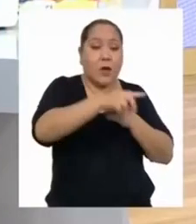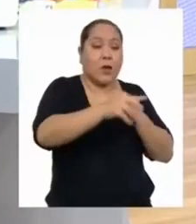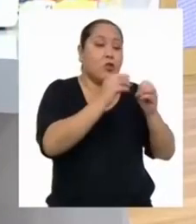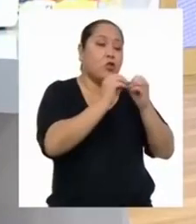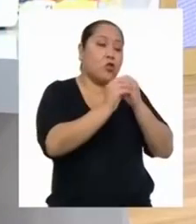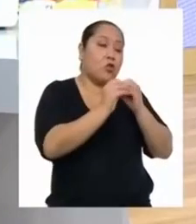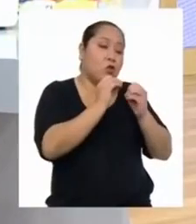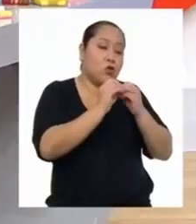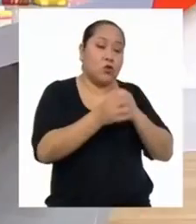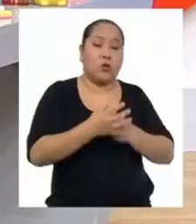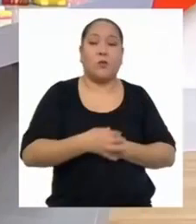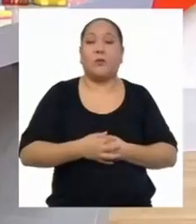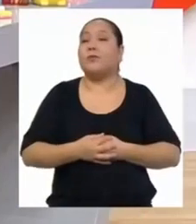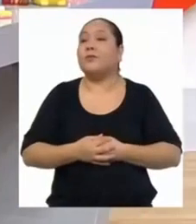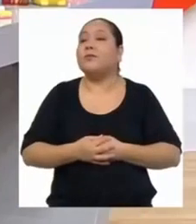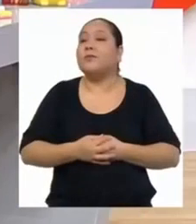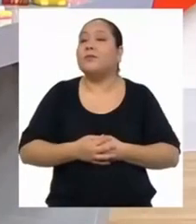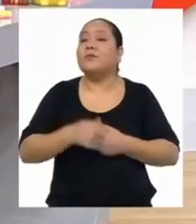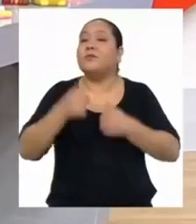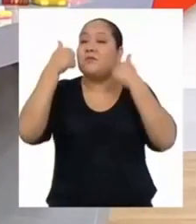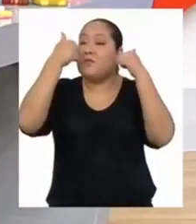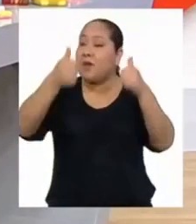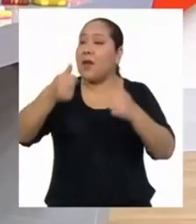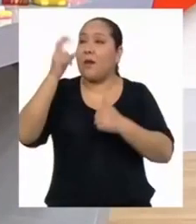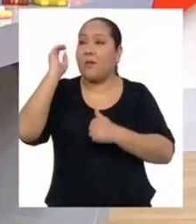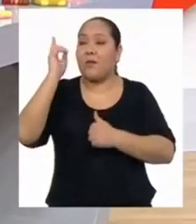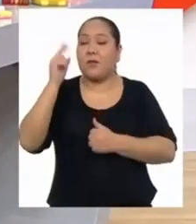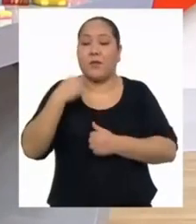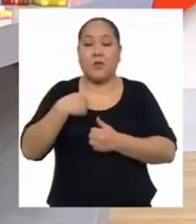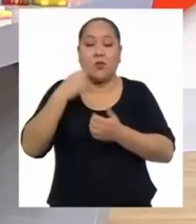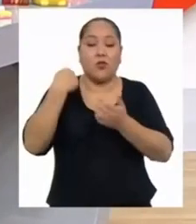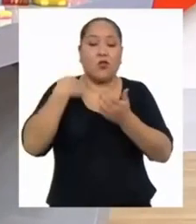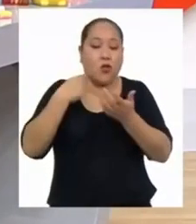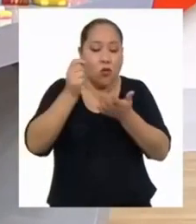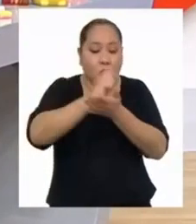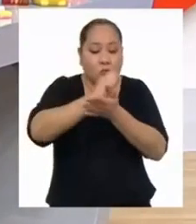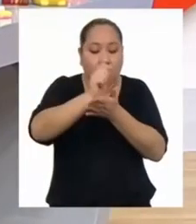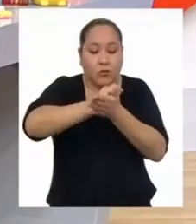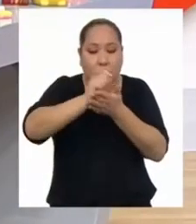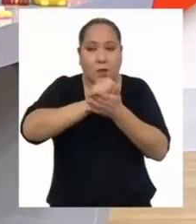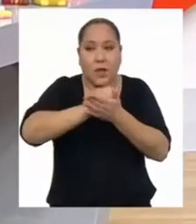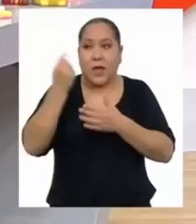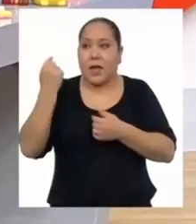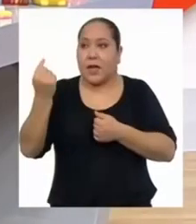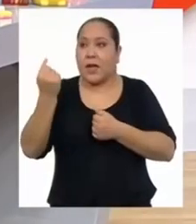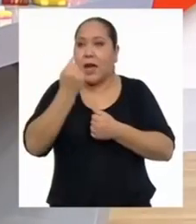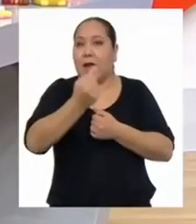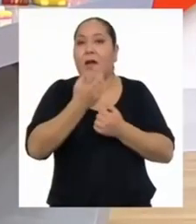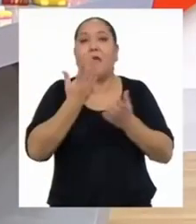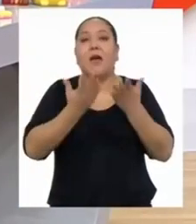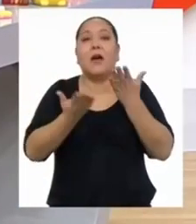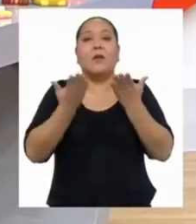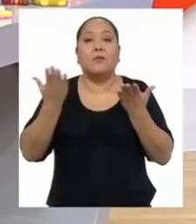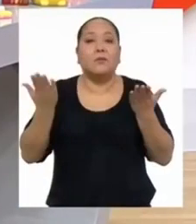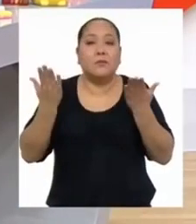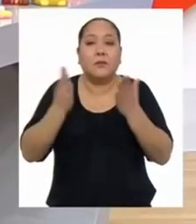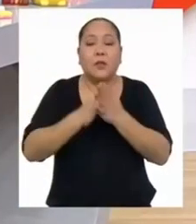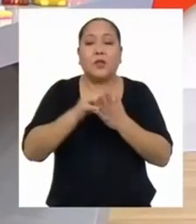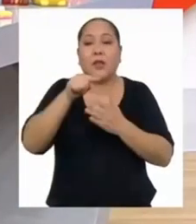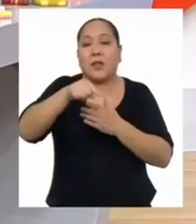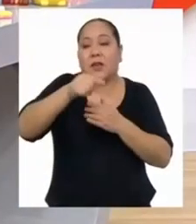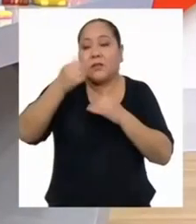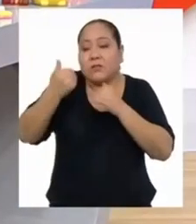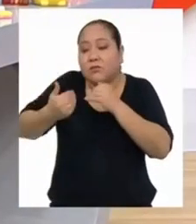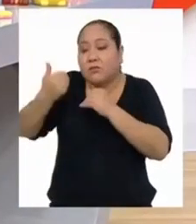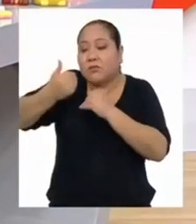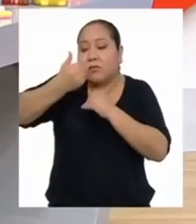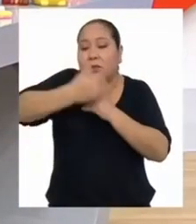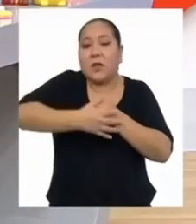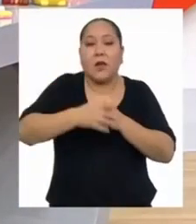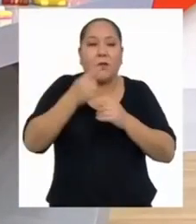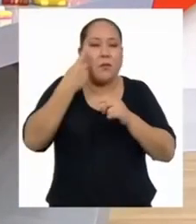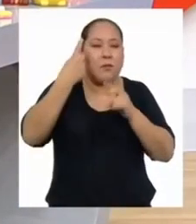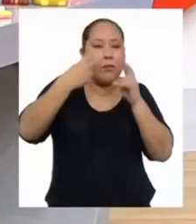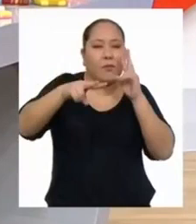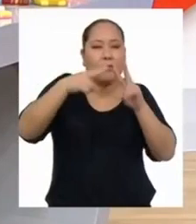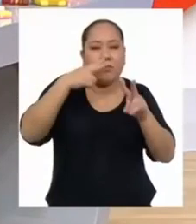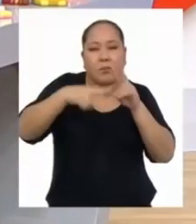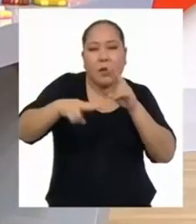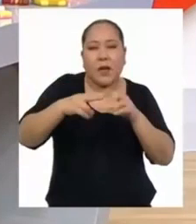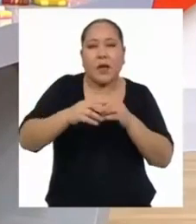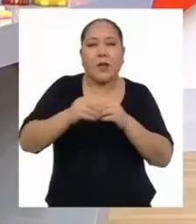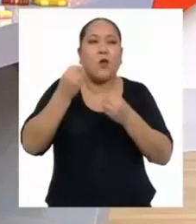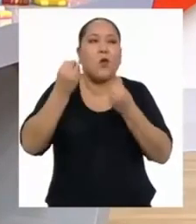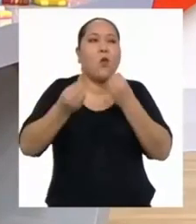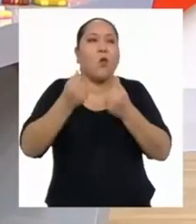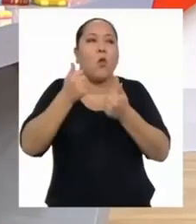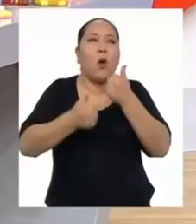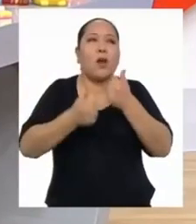Buenísimo, profesora. He ido tomando nota de cada paso clave de nuestra planificación. Primero la definición de la situación comunicativa, luego